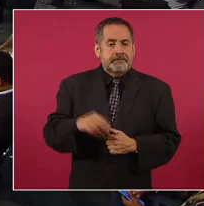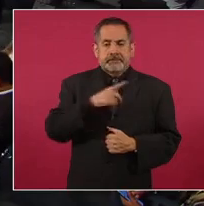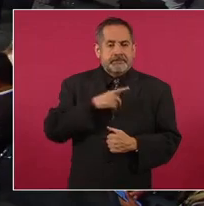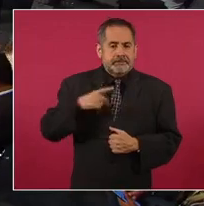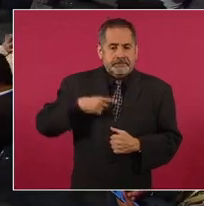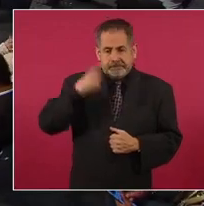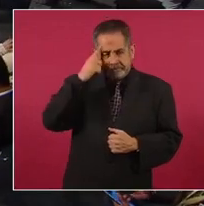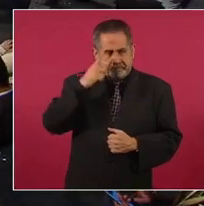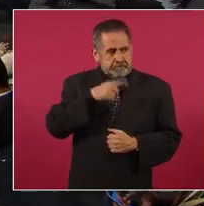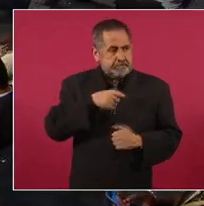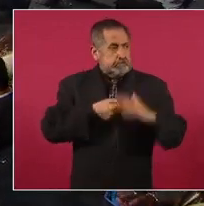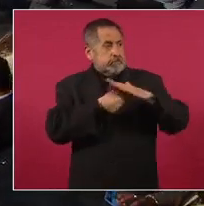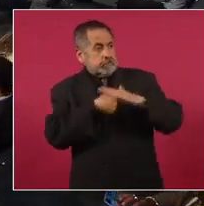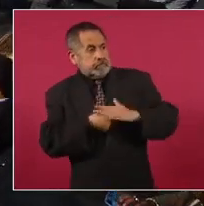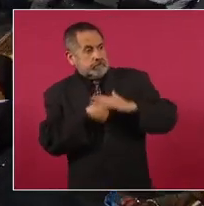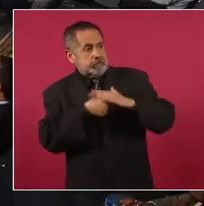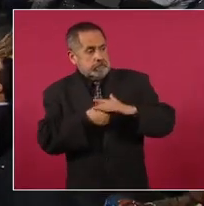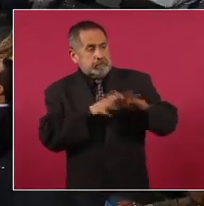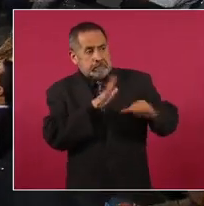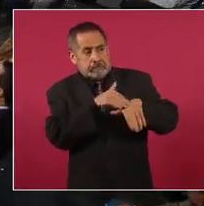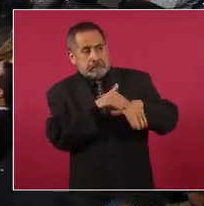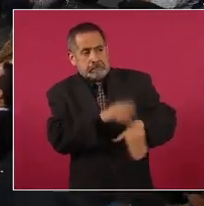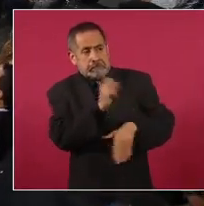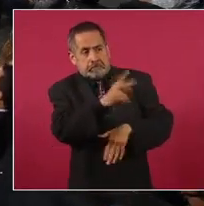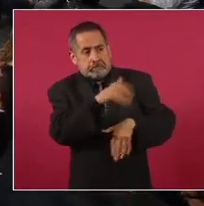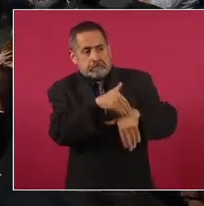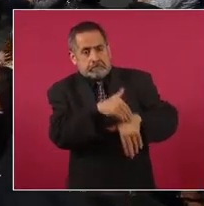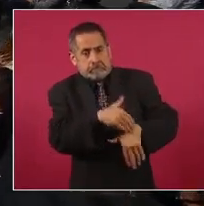sometidos a presiones o a chantajes